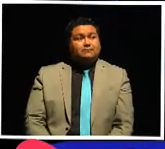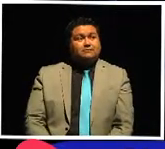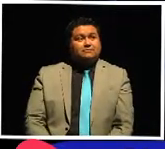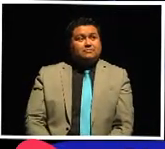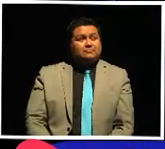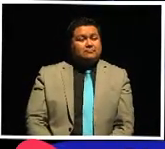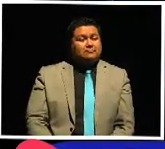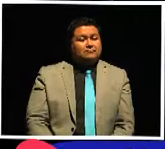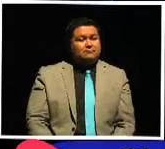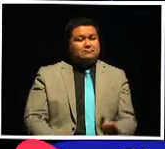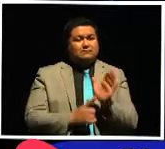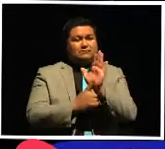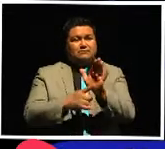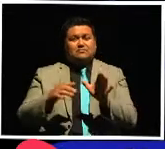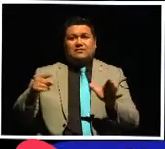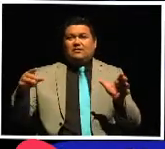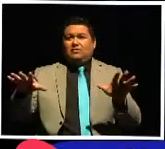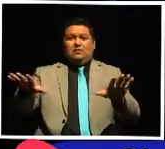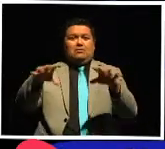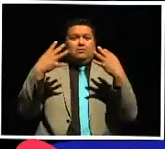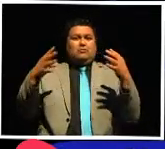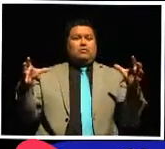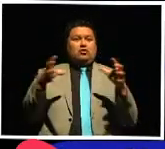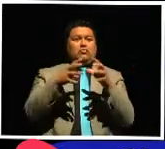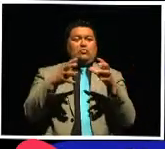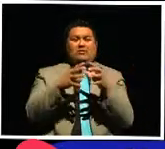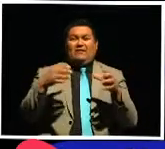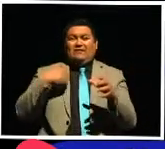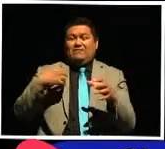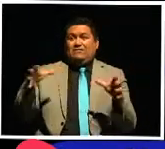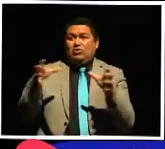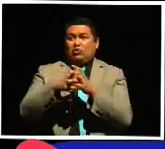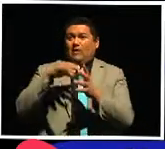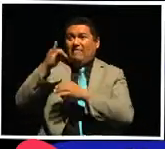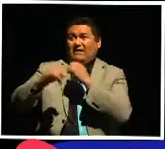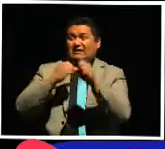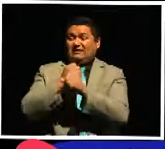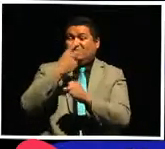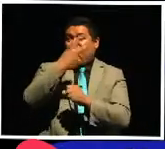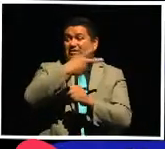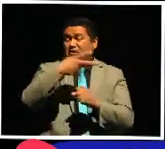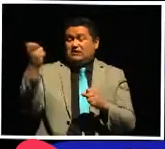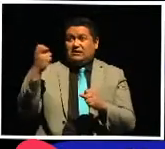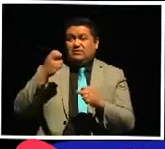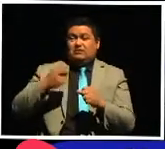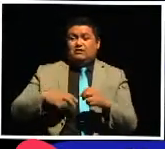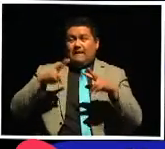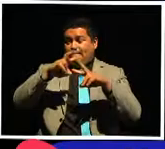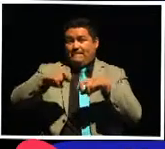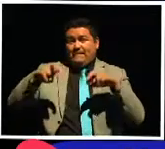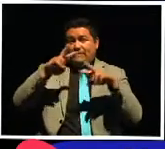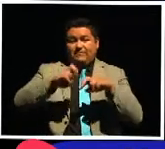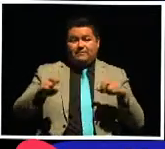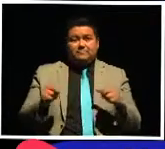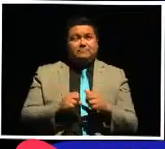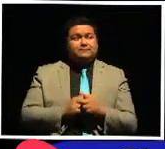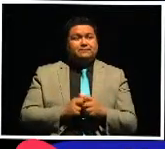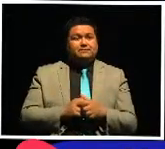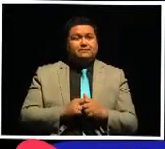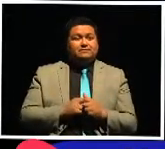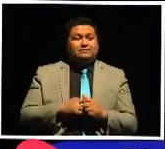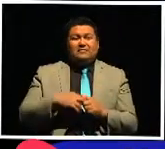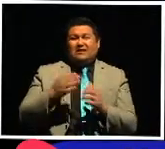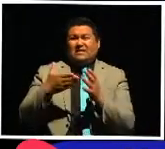haciendo esta presentación por un gran grupo de personas. Es un equipo muy grande, internacional, más de 200 investigadores. Comencemos como 10,